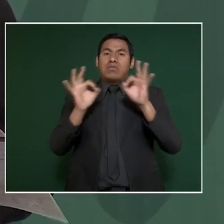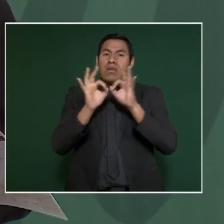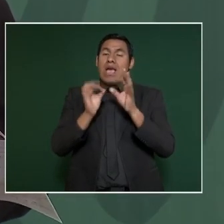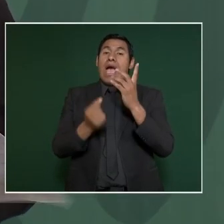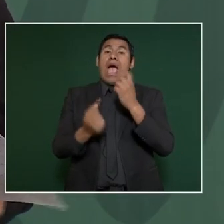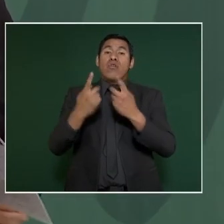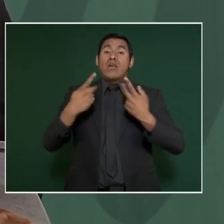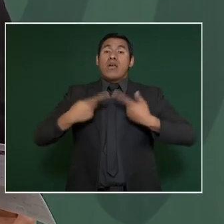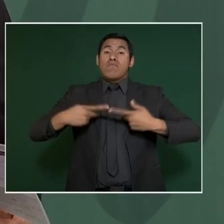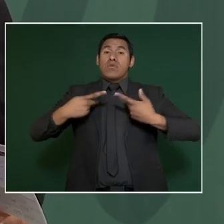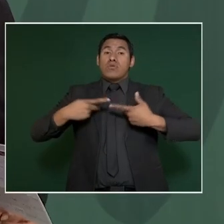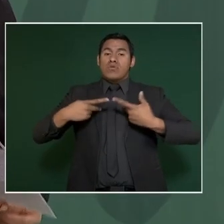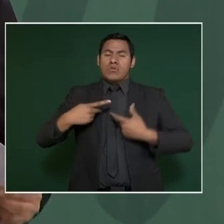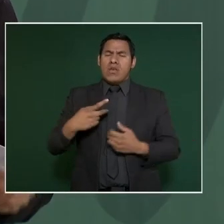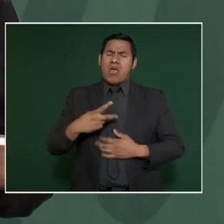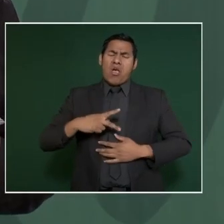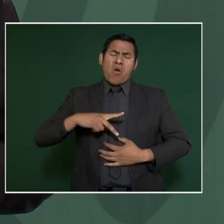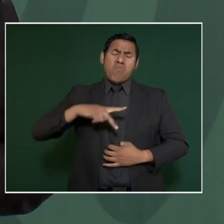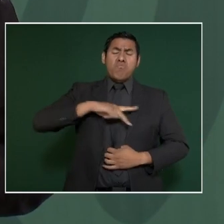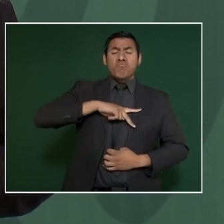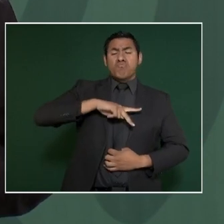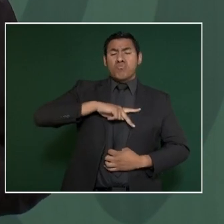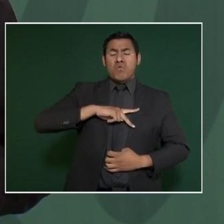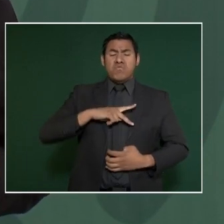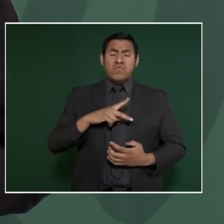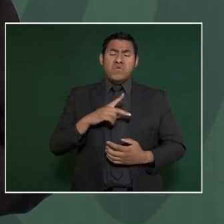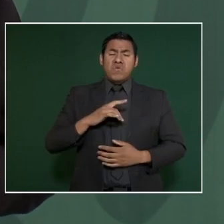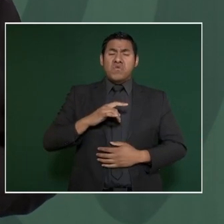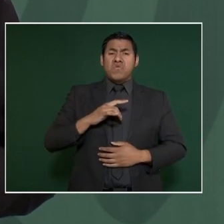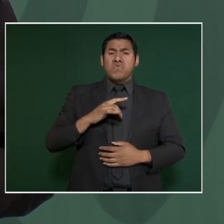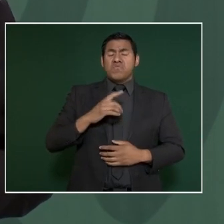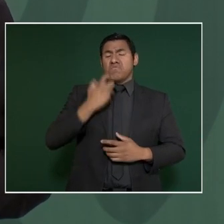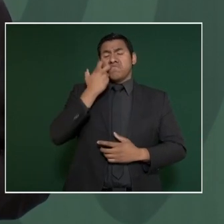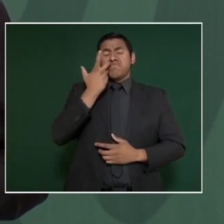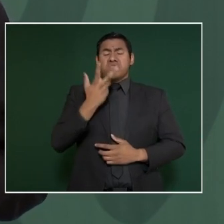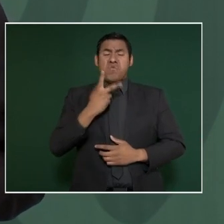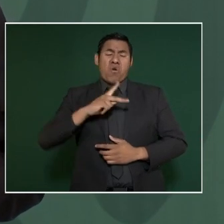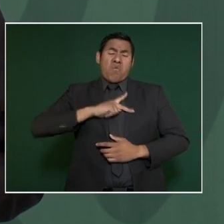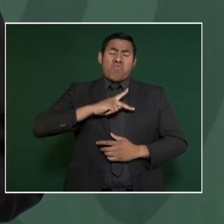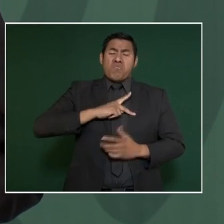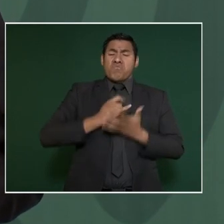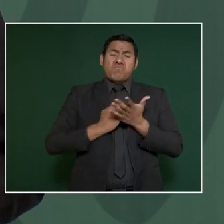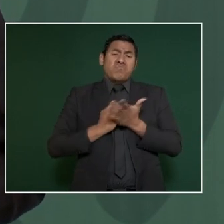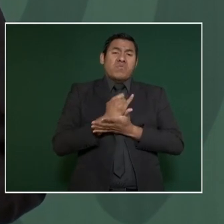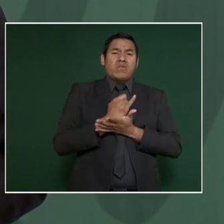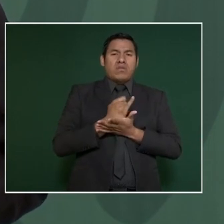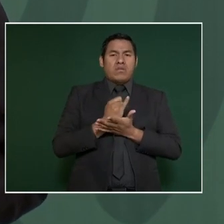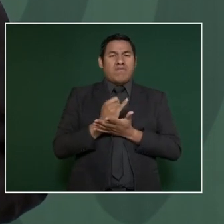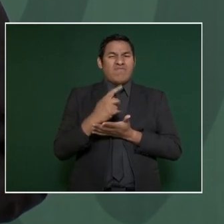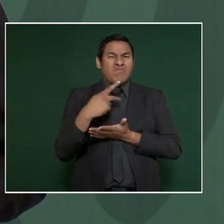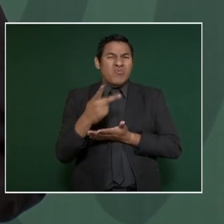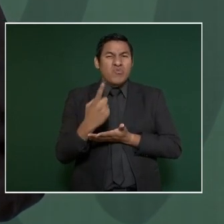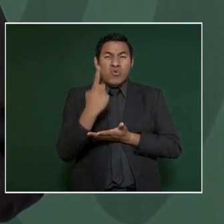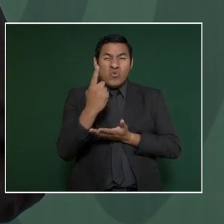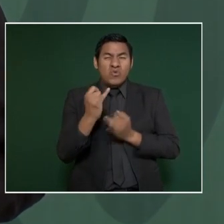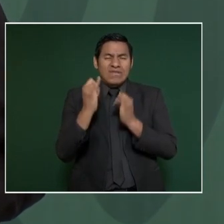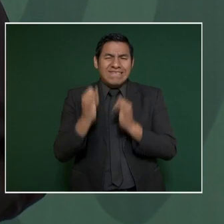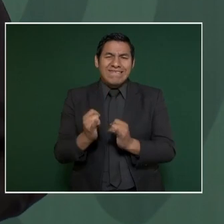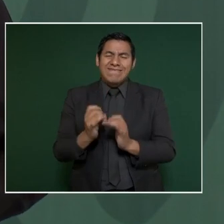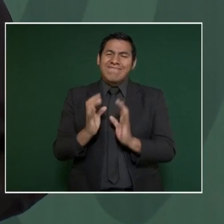personales por que sean está el interés general el interés